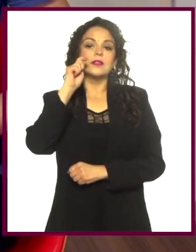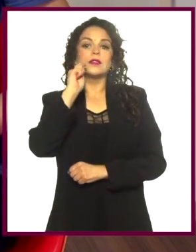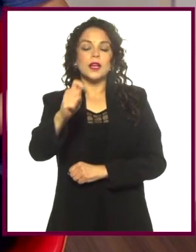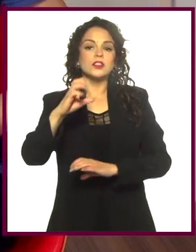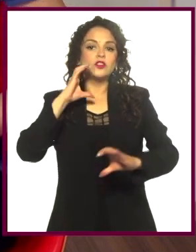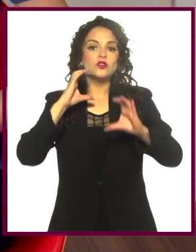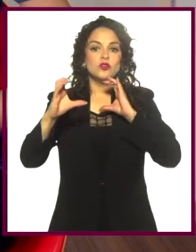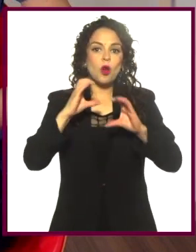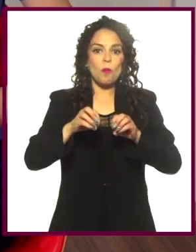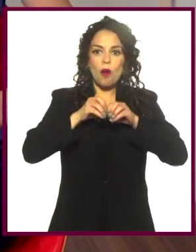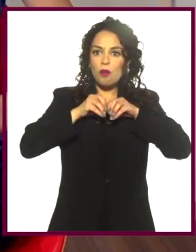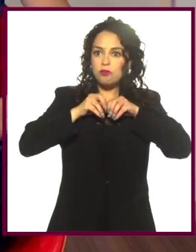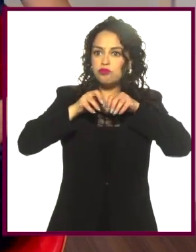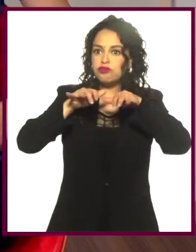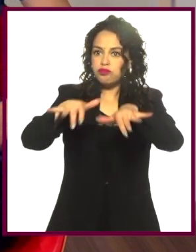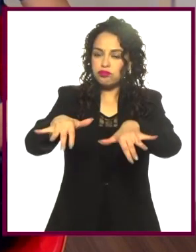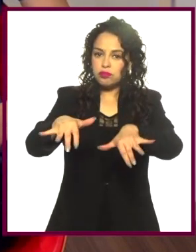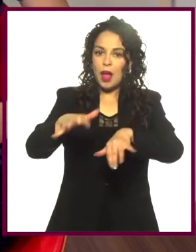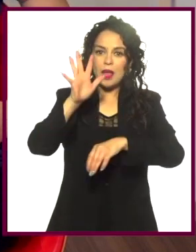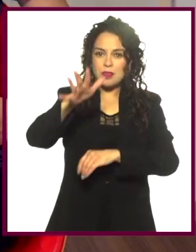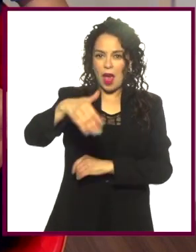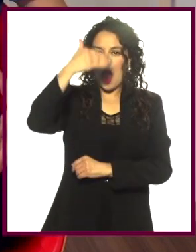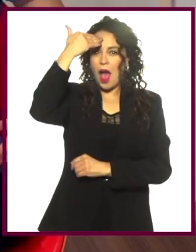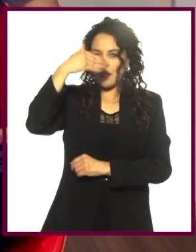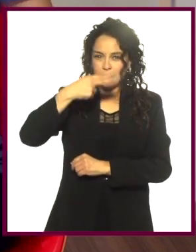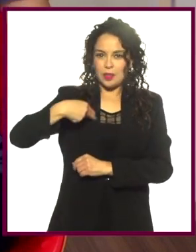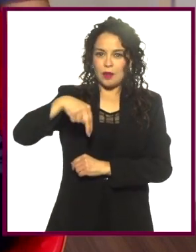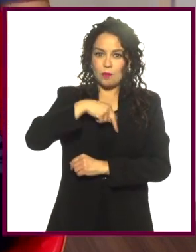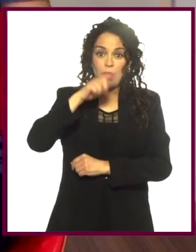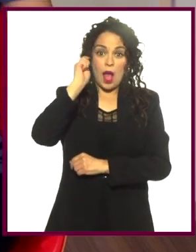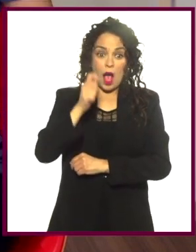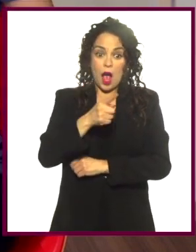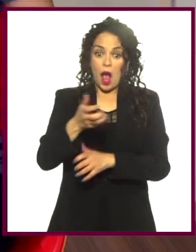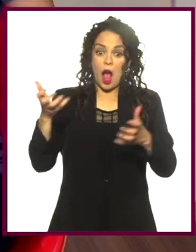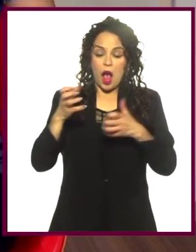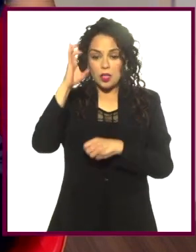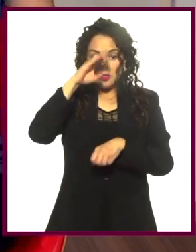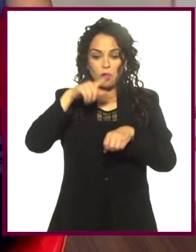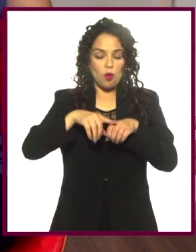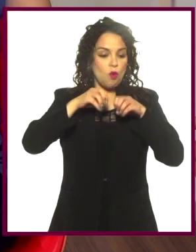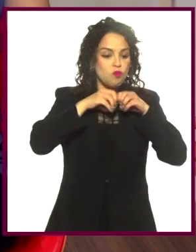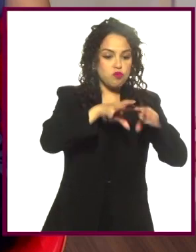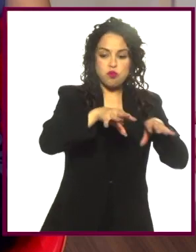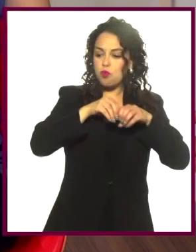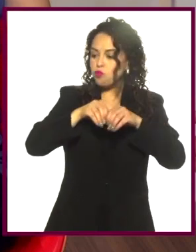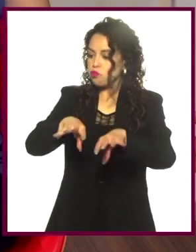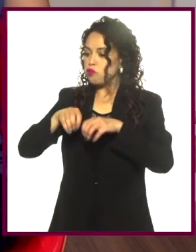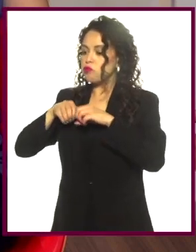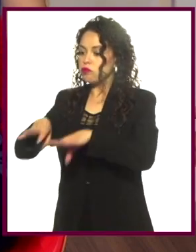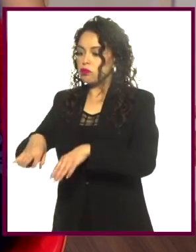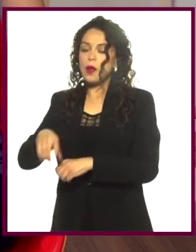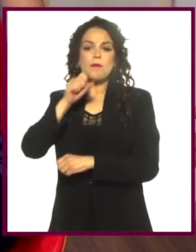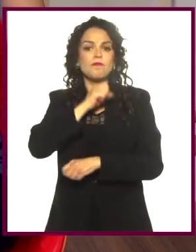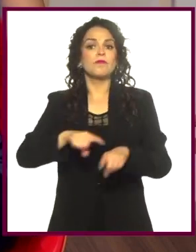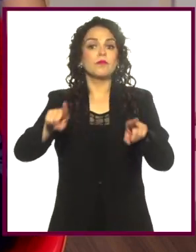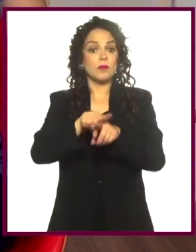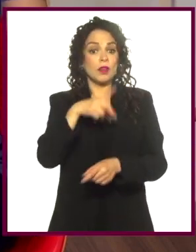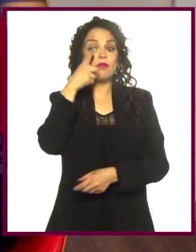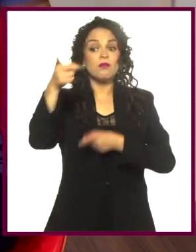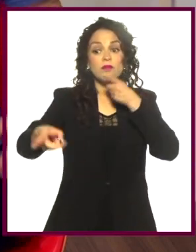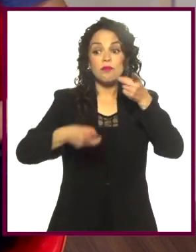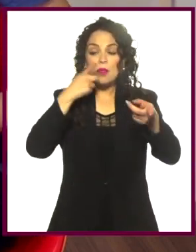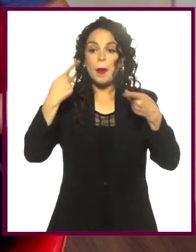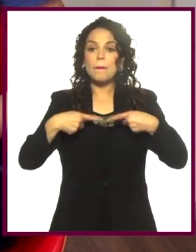comunicación. Que, como hemos visto, son los que se encargan de distribuir la cultura. ¿Y por qué no? También le dictan a la gente